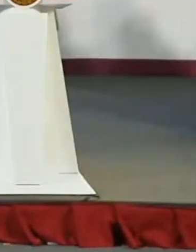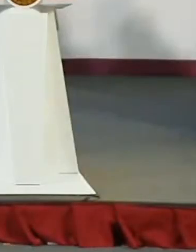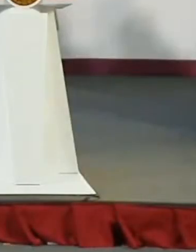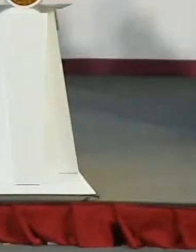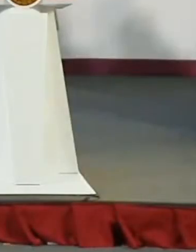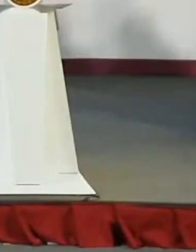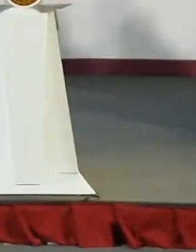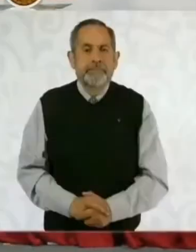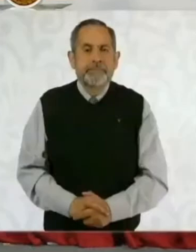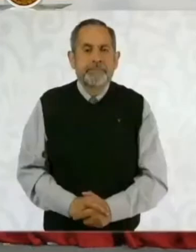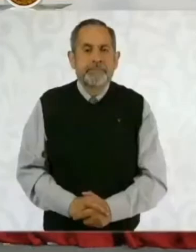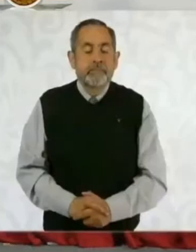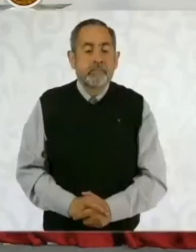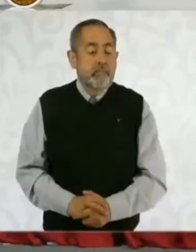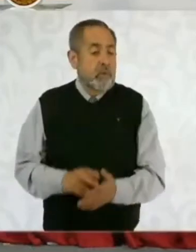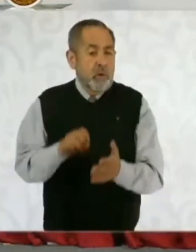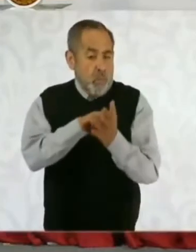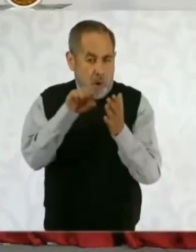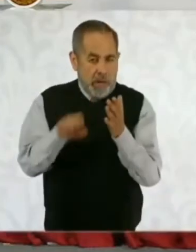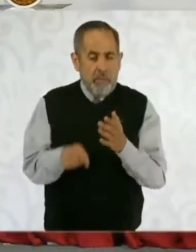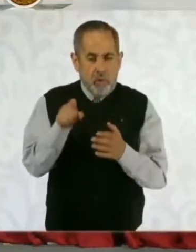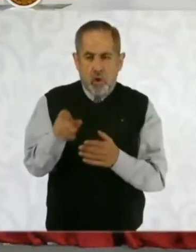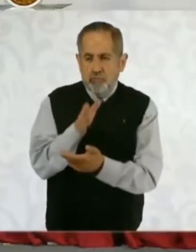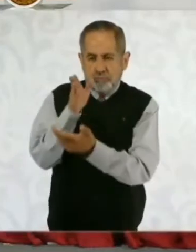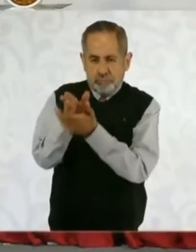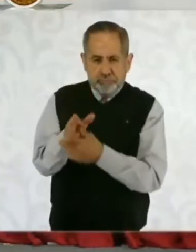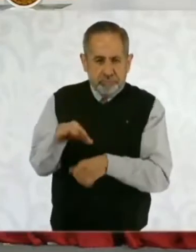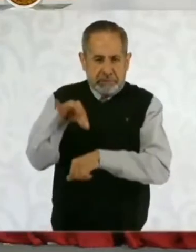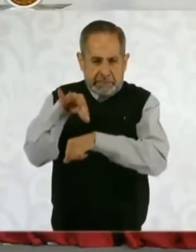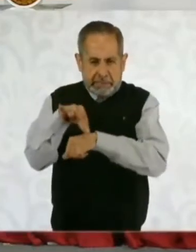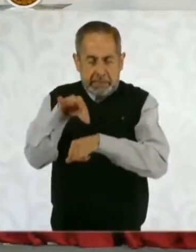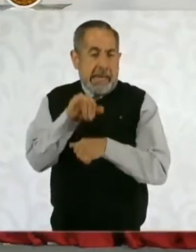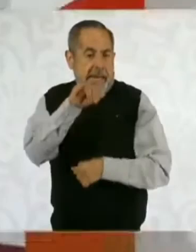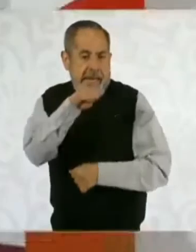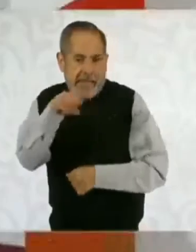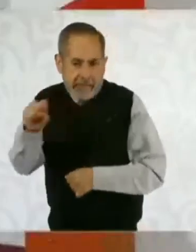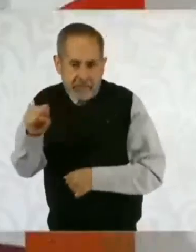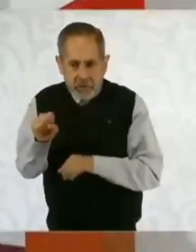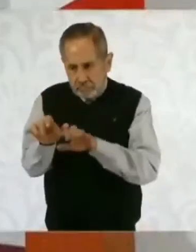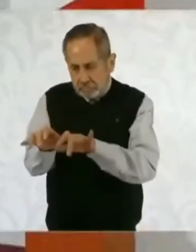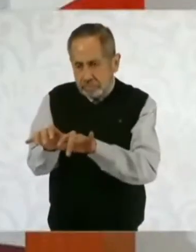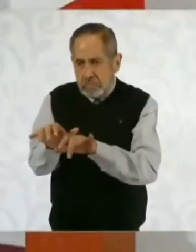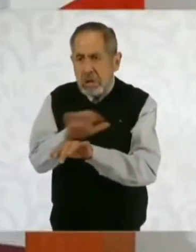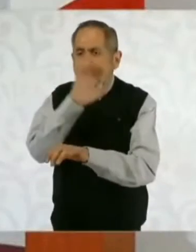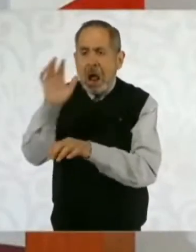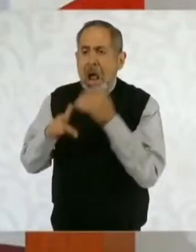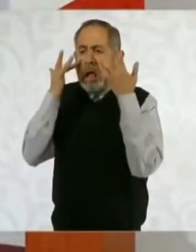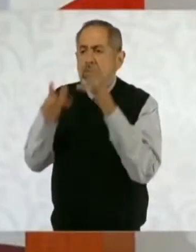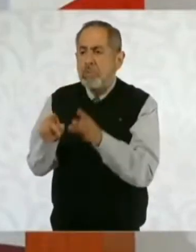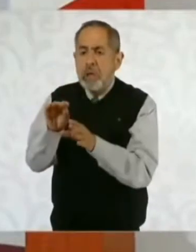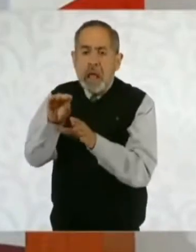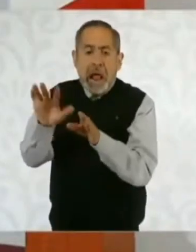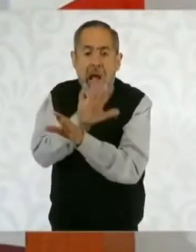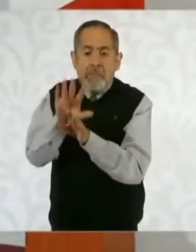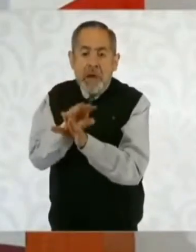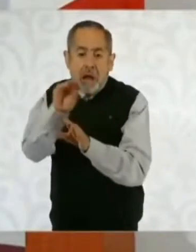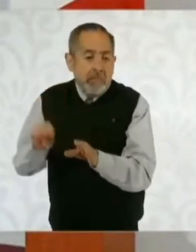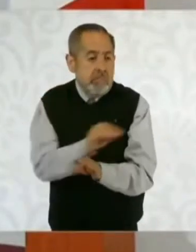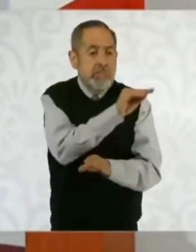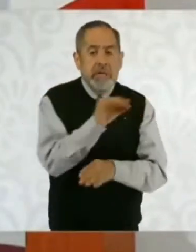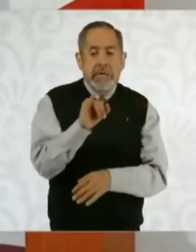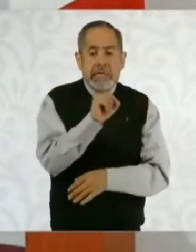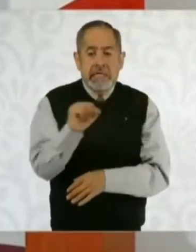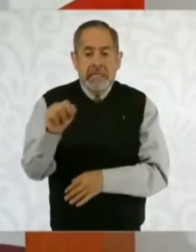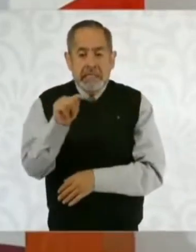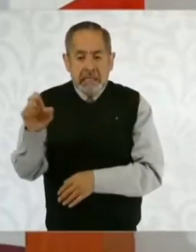tener seguridad social y empieza a cotizar en el ISSSTE, por ejemplo, ese expediente inmediatamente en el ISSSTE lo puedan consultar.